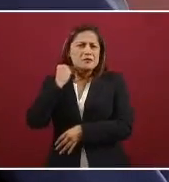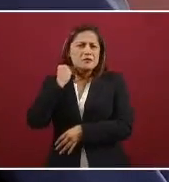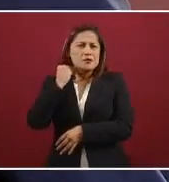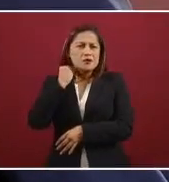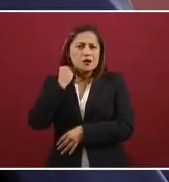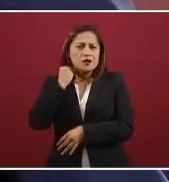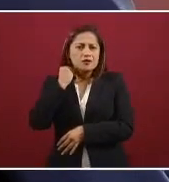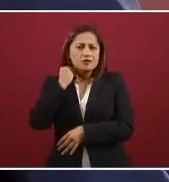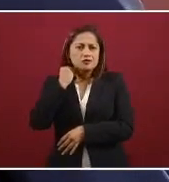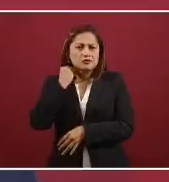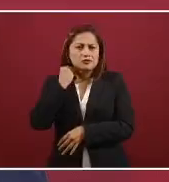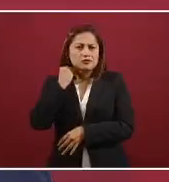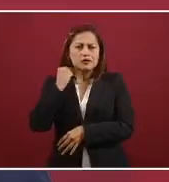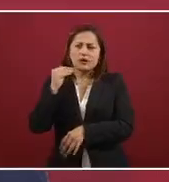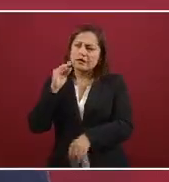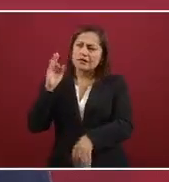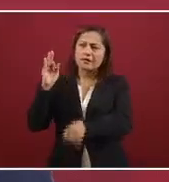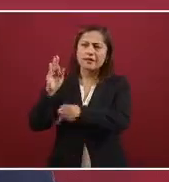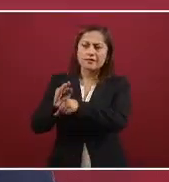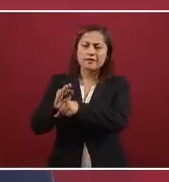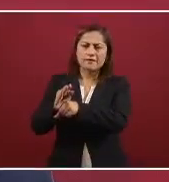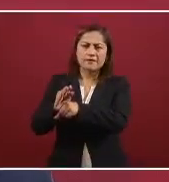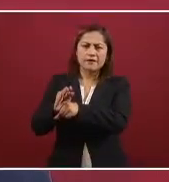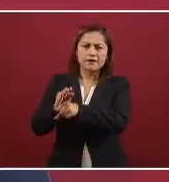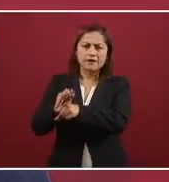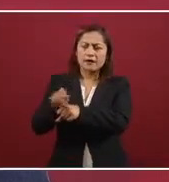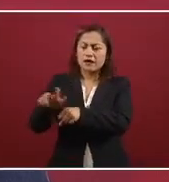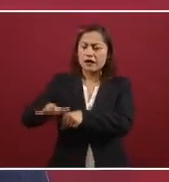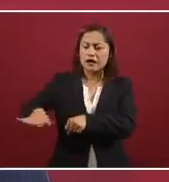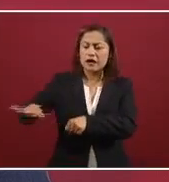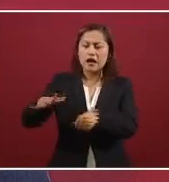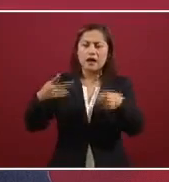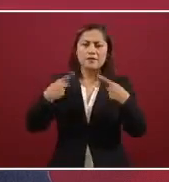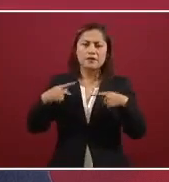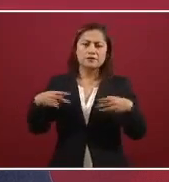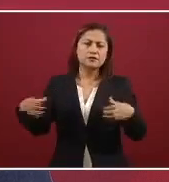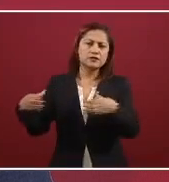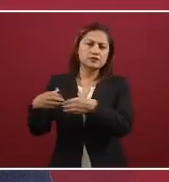opositores, todos los abogados del conservadurismo,